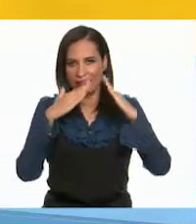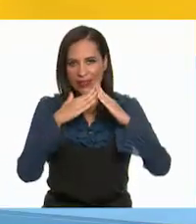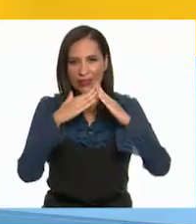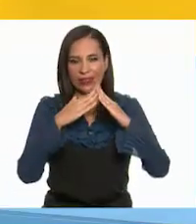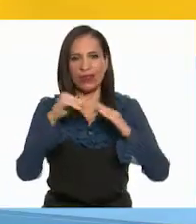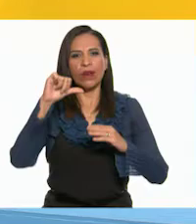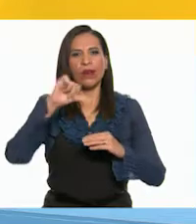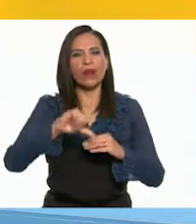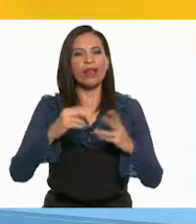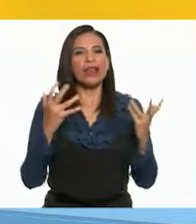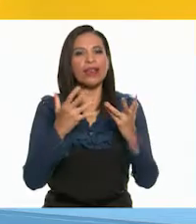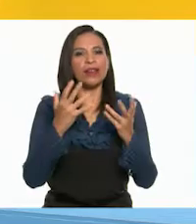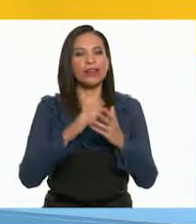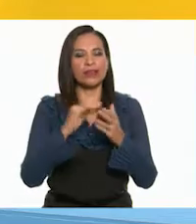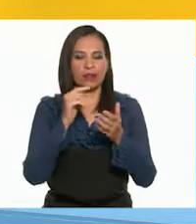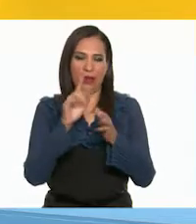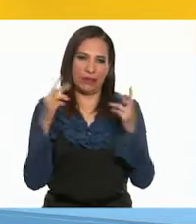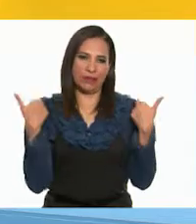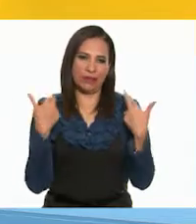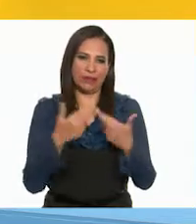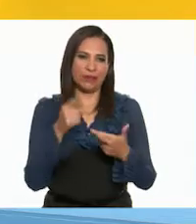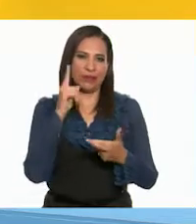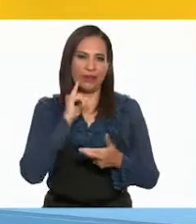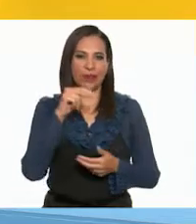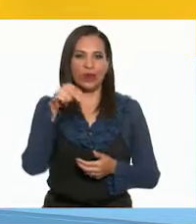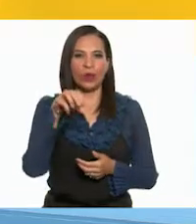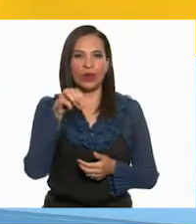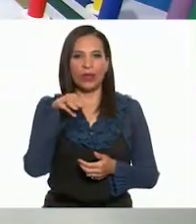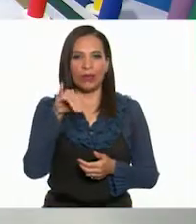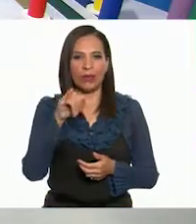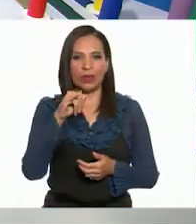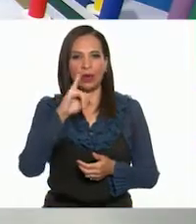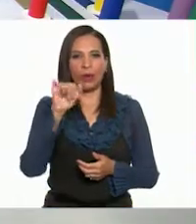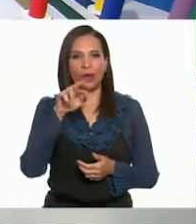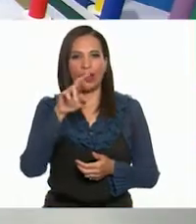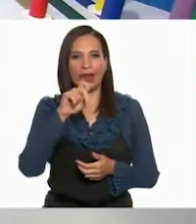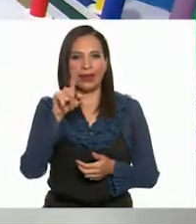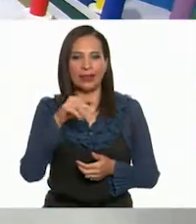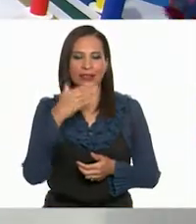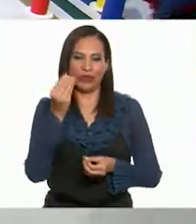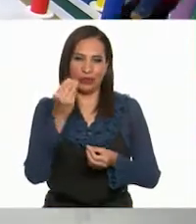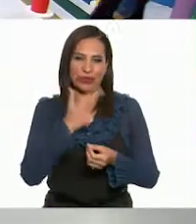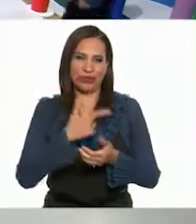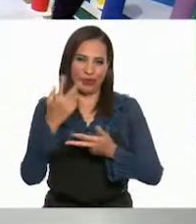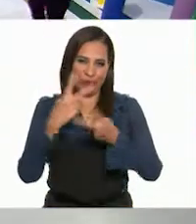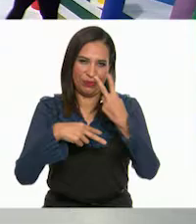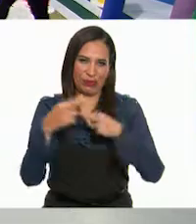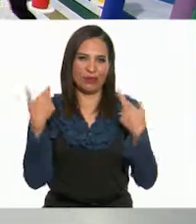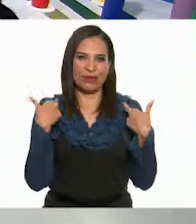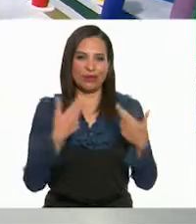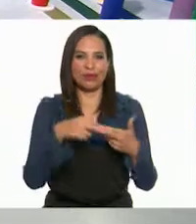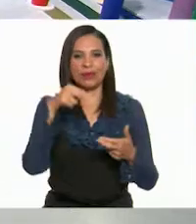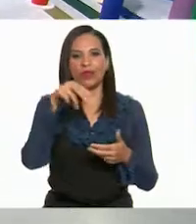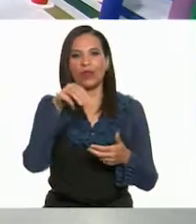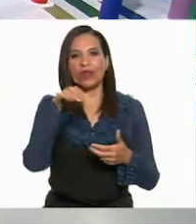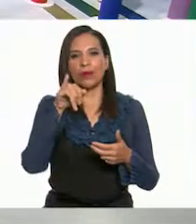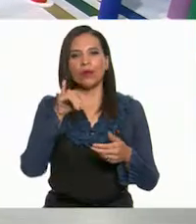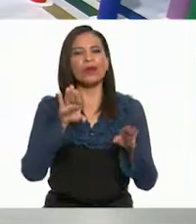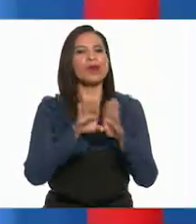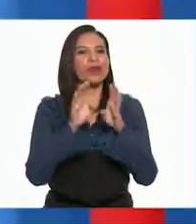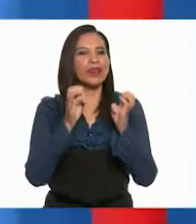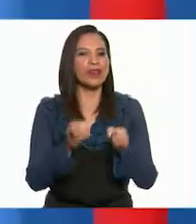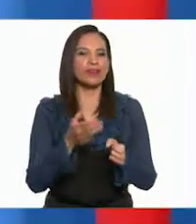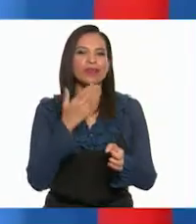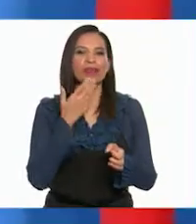hogares. Y hoy lo haremos de la mano de la maestra Noemí Juárez, a quien recibimos con muchísimo gusto. Maestra Noemí, ¿cómo estás? Muy bien,